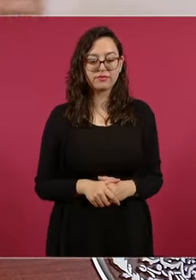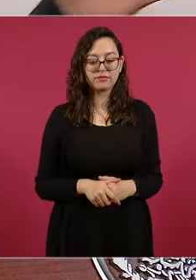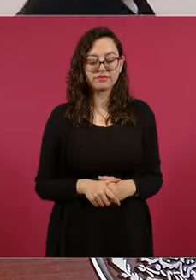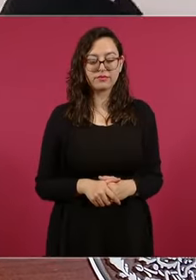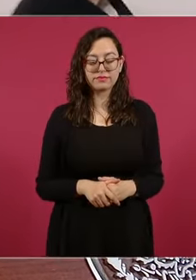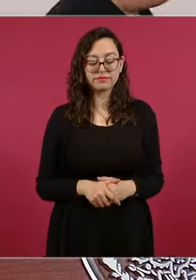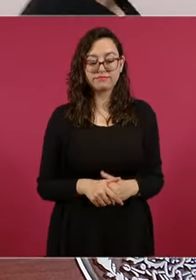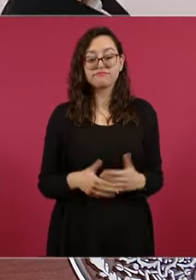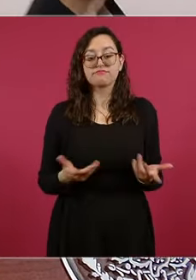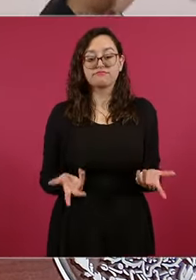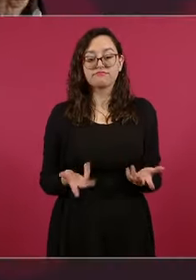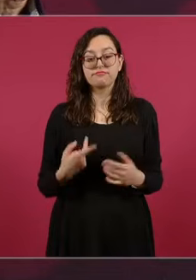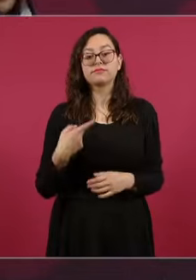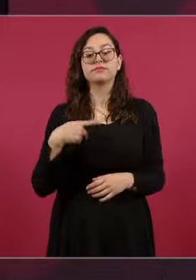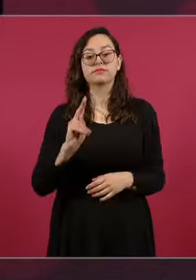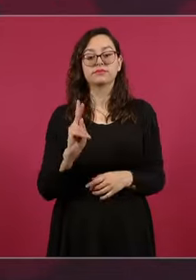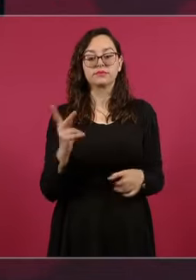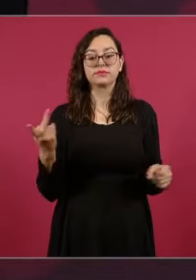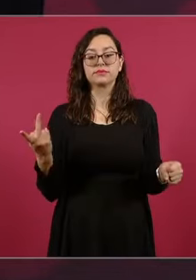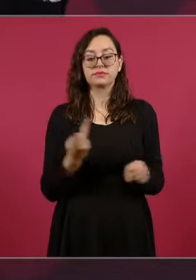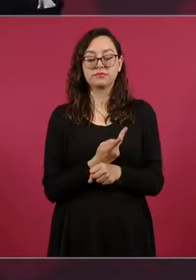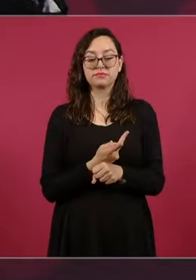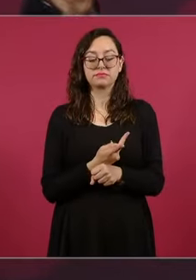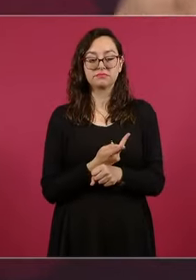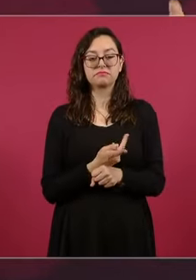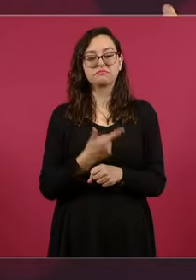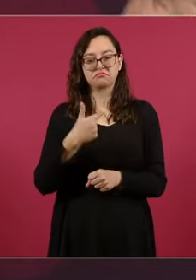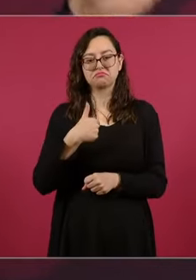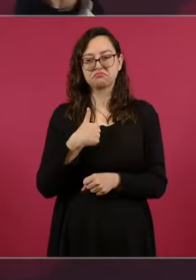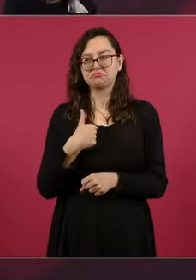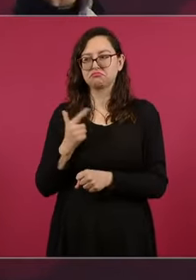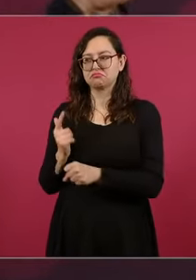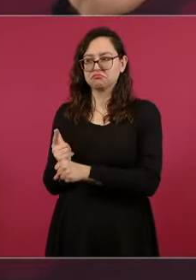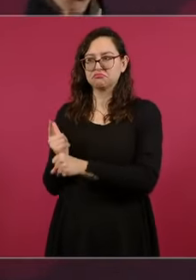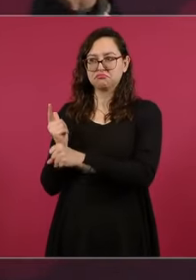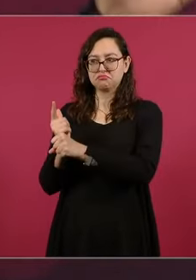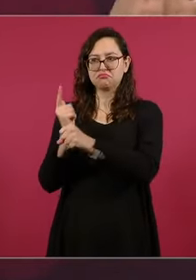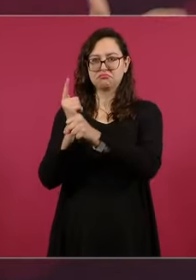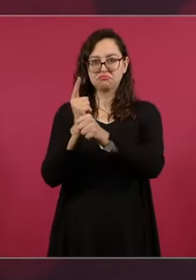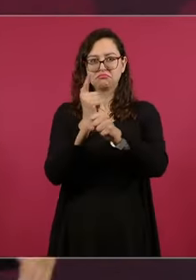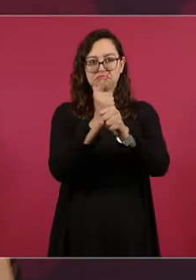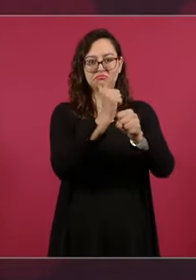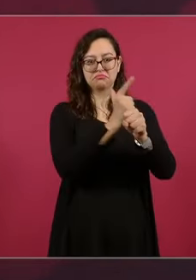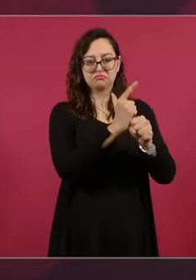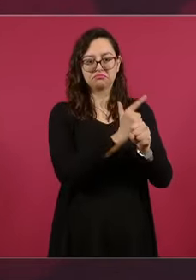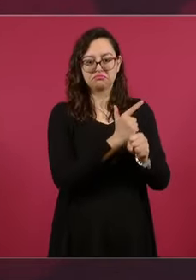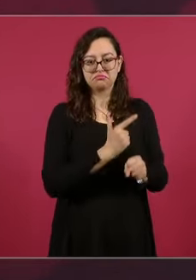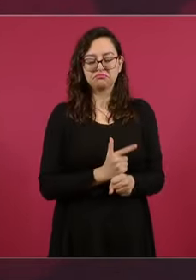Pero así, todavía a mí me tocó que